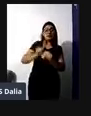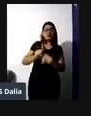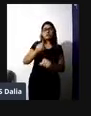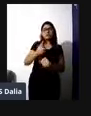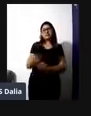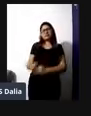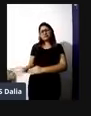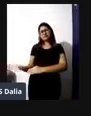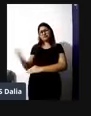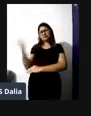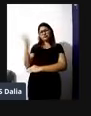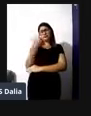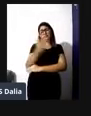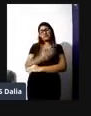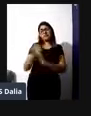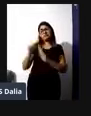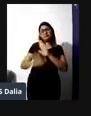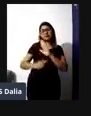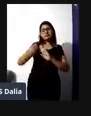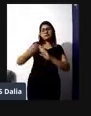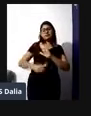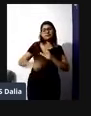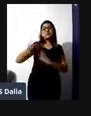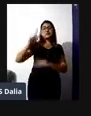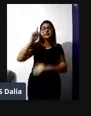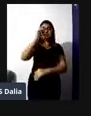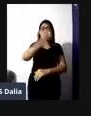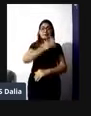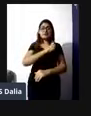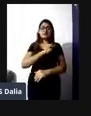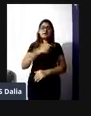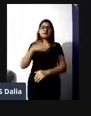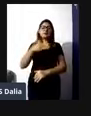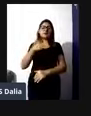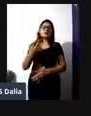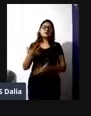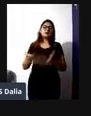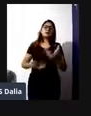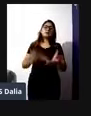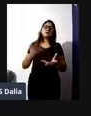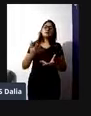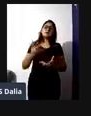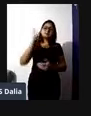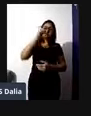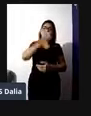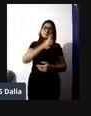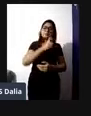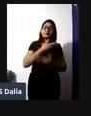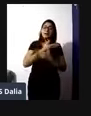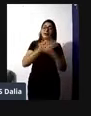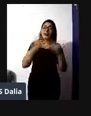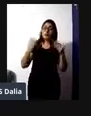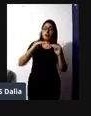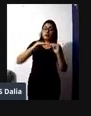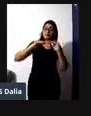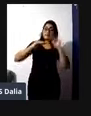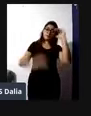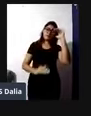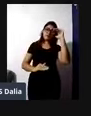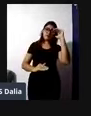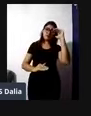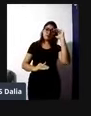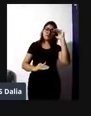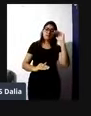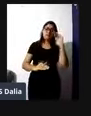futuro es absolutamente incierto y que estas brechas de desigualdad se abren mucho más, los tiene sumamente